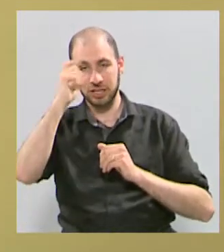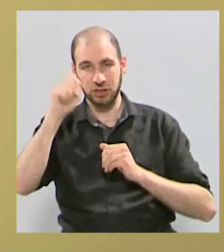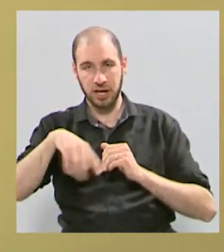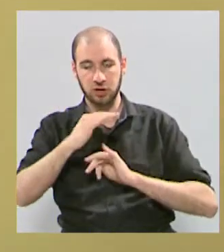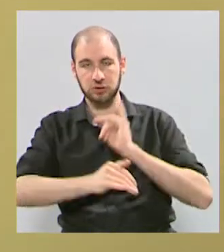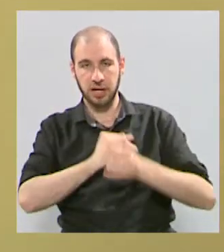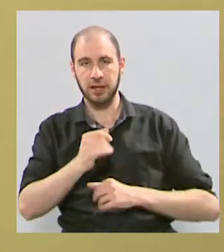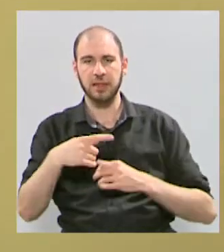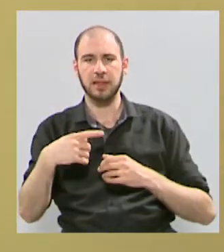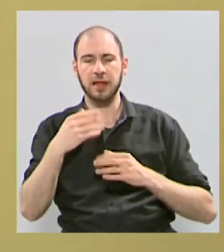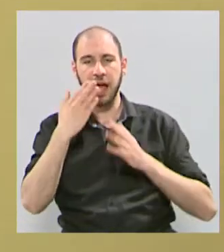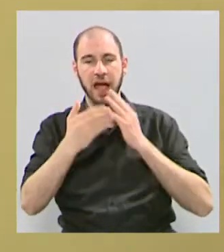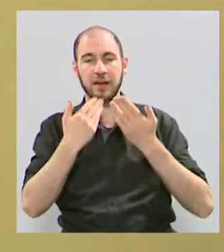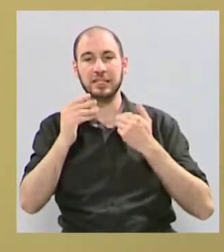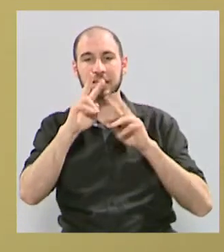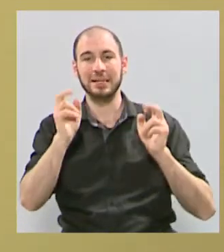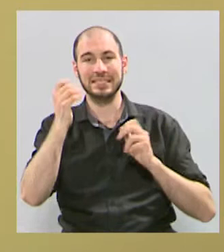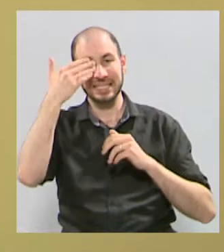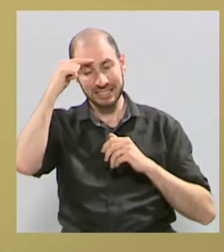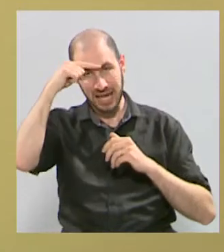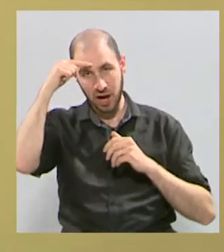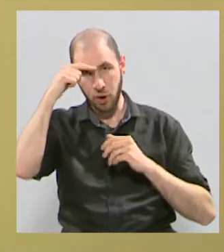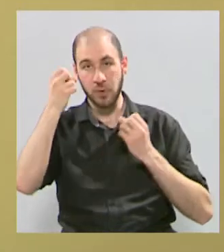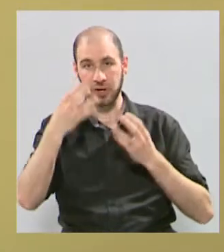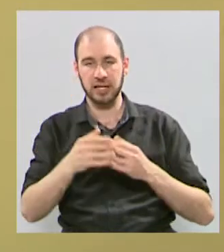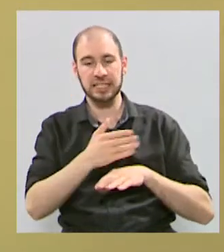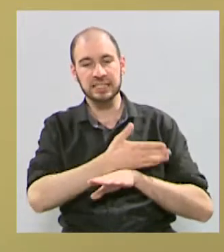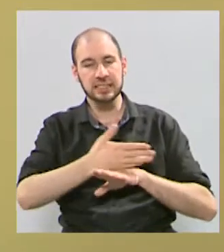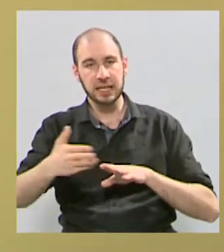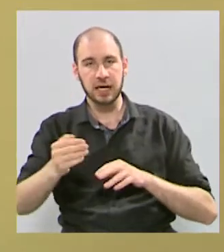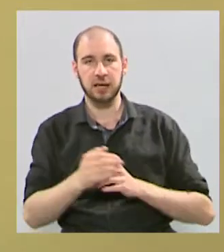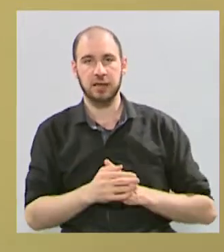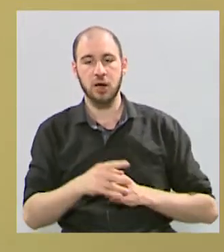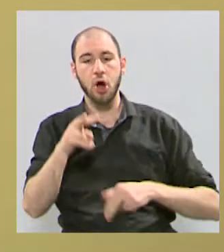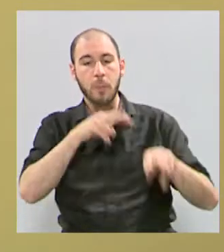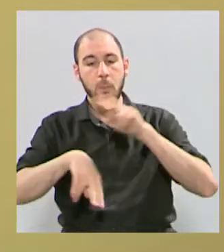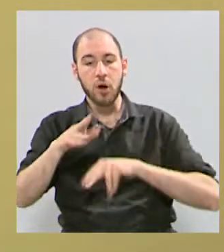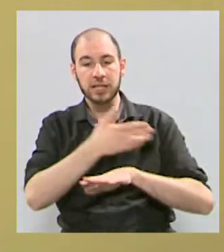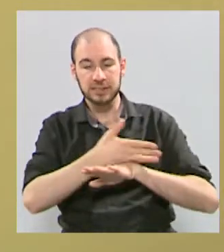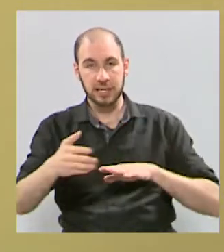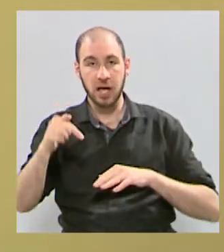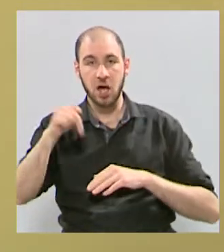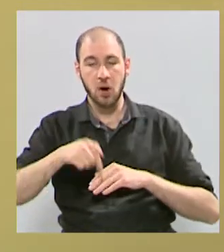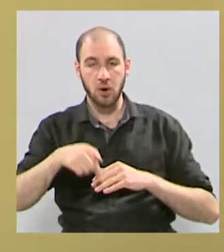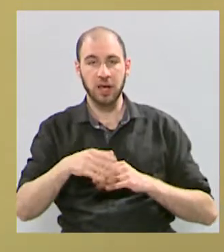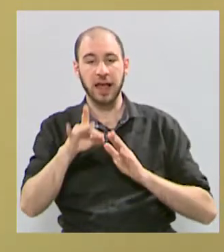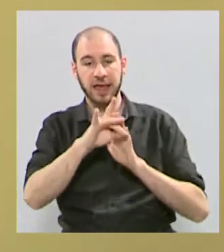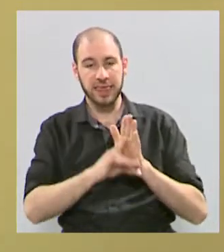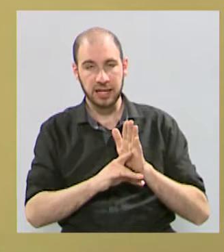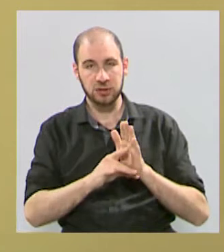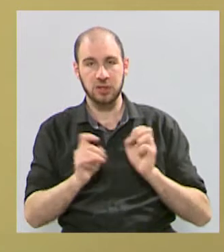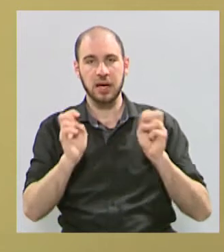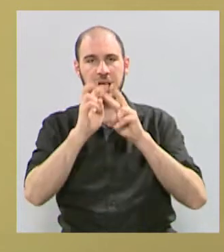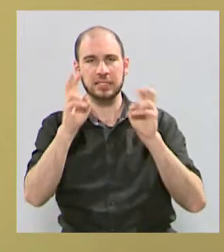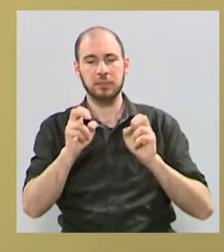nacional hablando del caso Santiago Maldonado porque continúan los rastrillajes y hoy hubo un dato